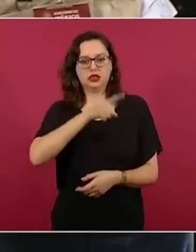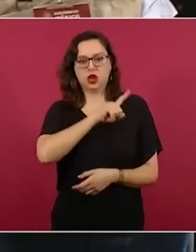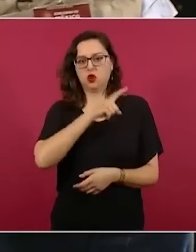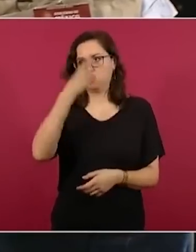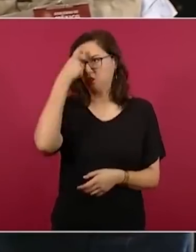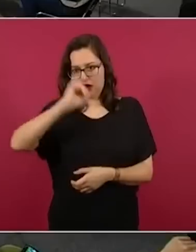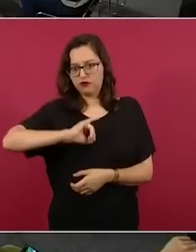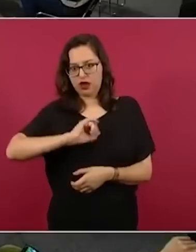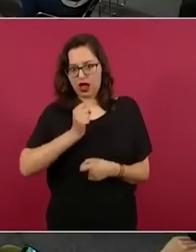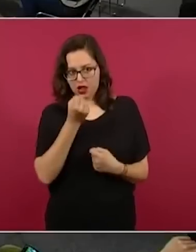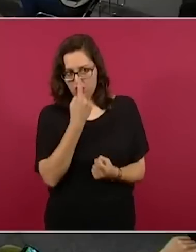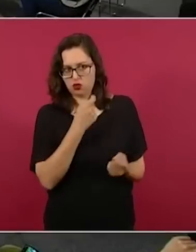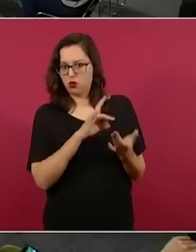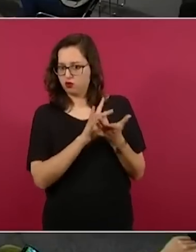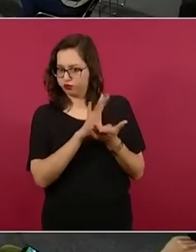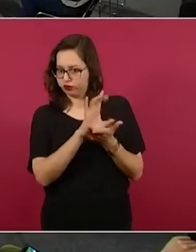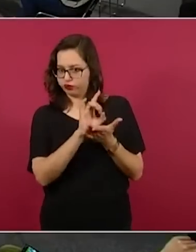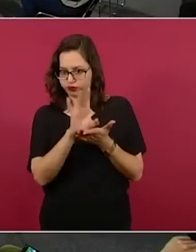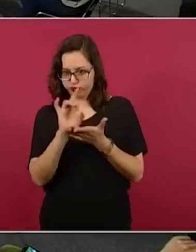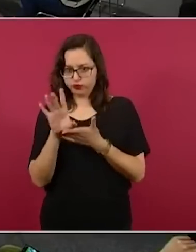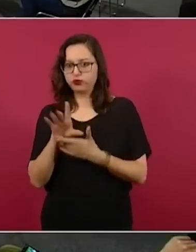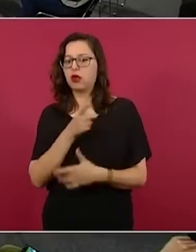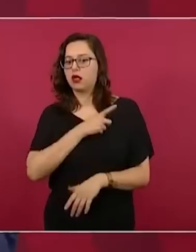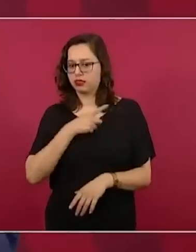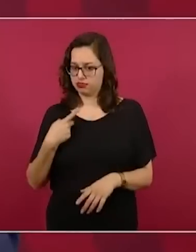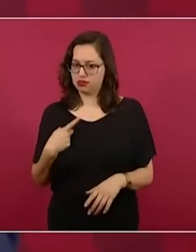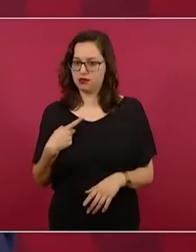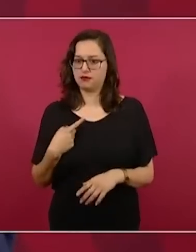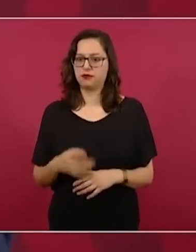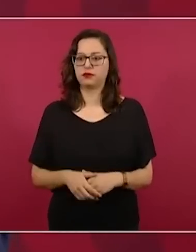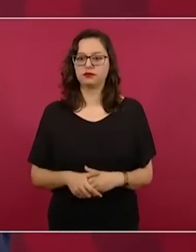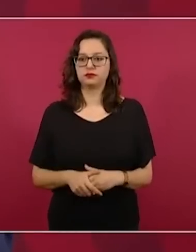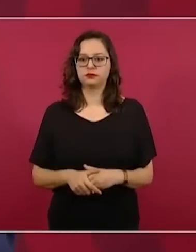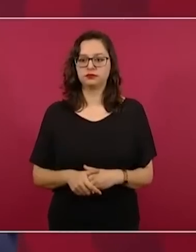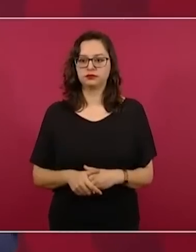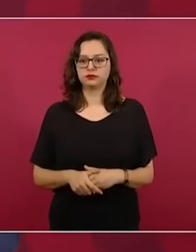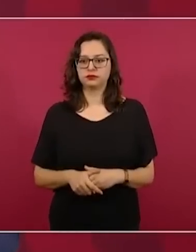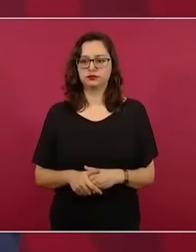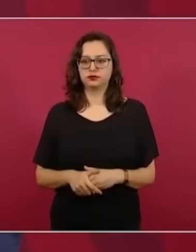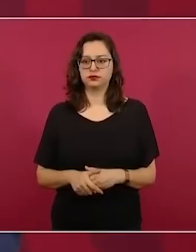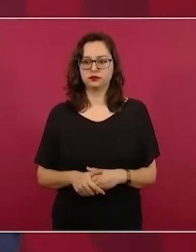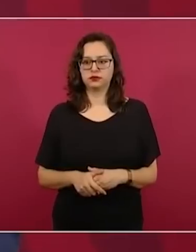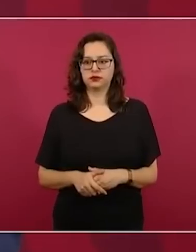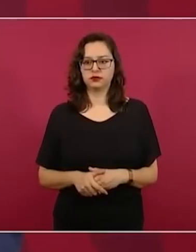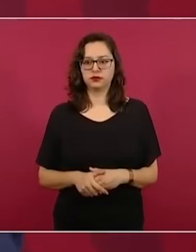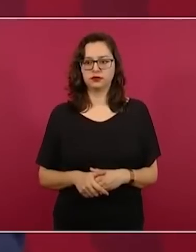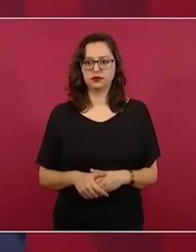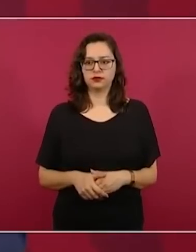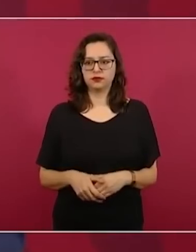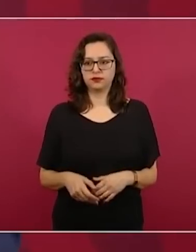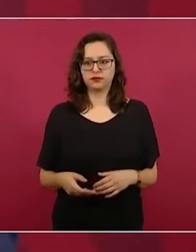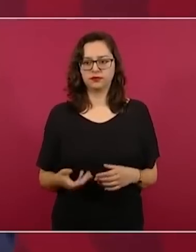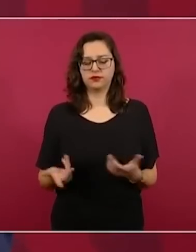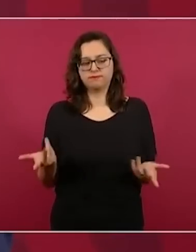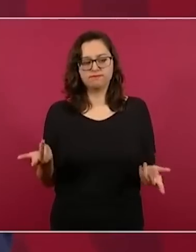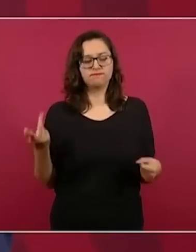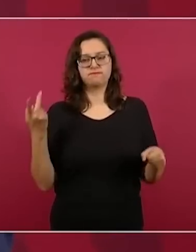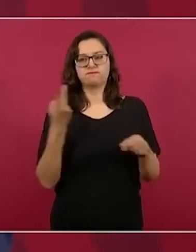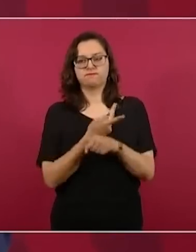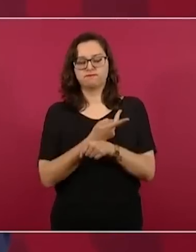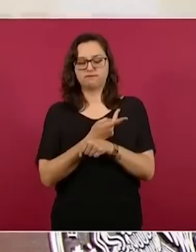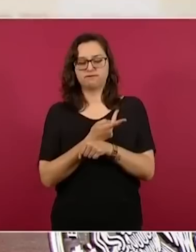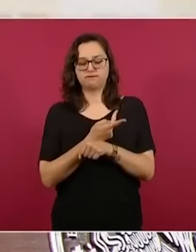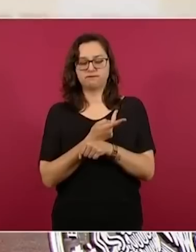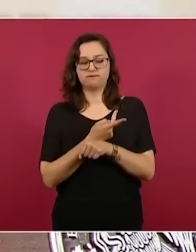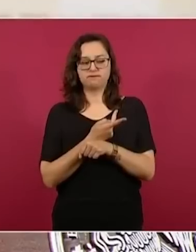Arce Catacora de Bolivia, Alberto Fernández de Argentina y de Chile Gabriel Boric, para crear una asociación de ayuda mutua